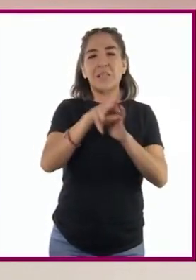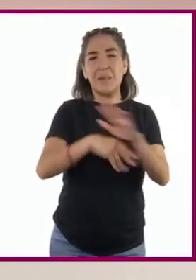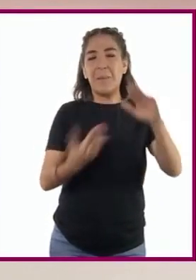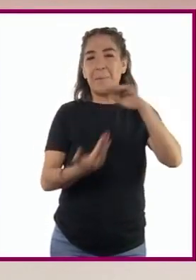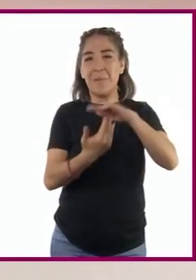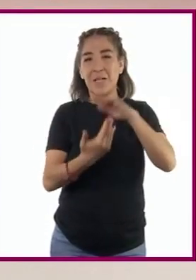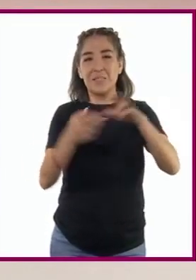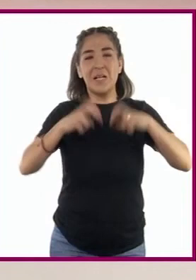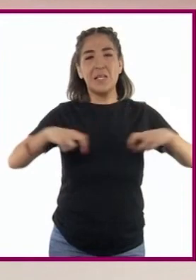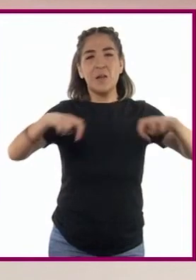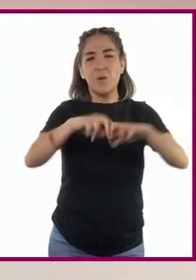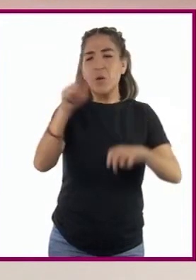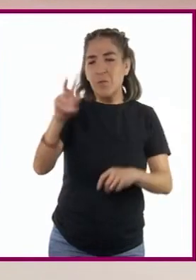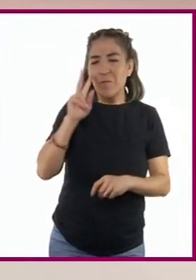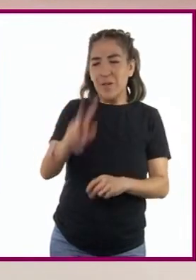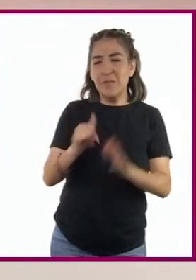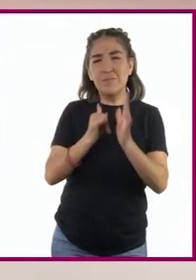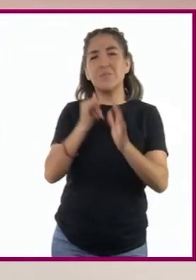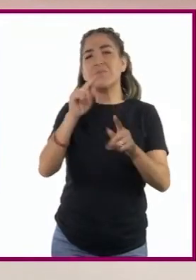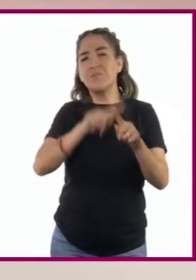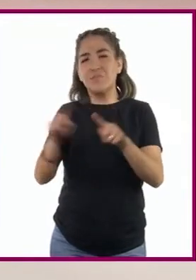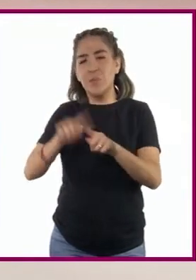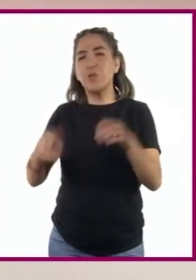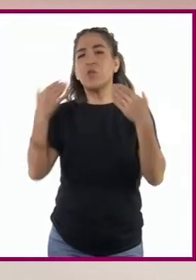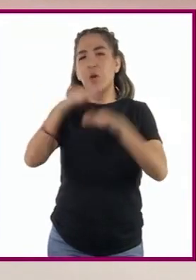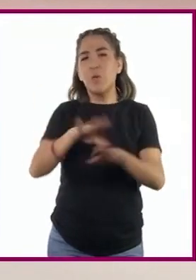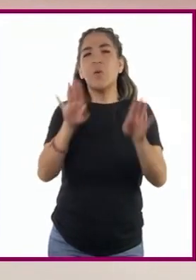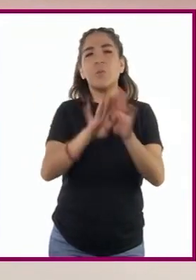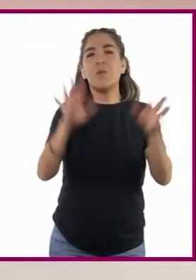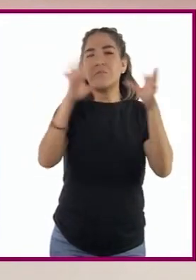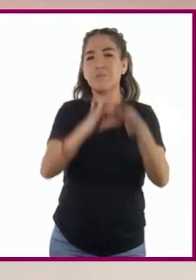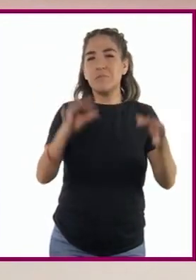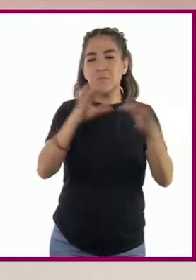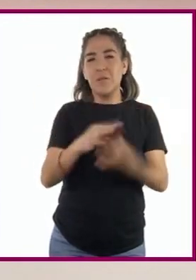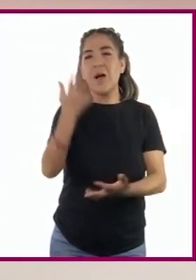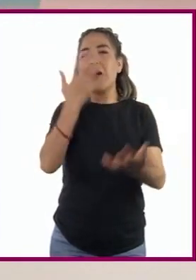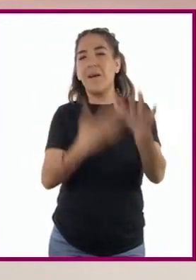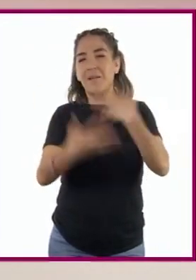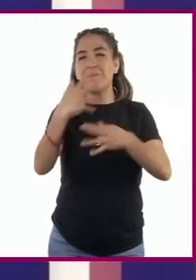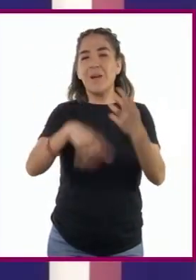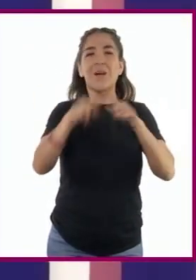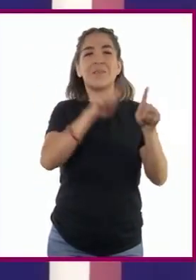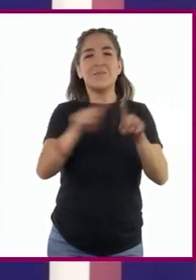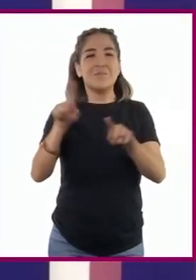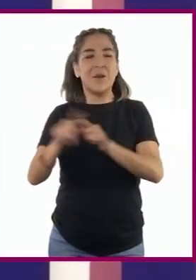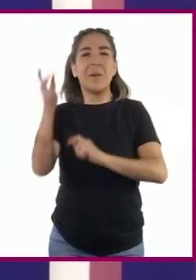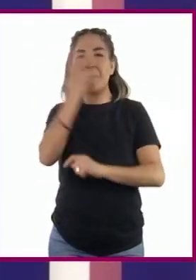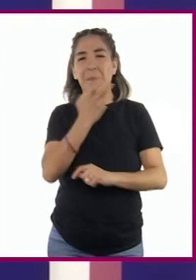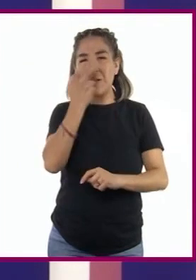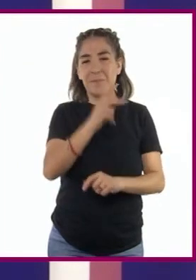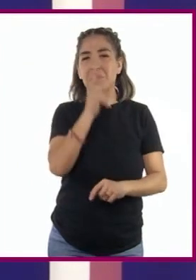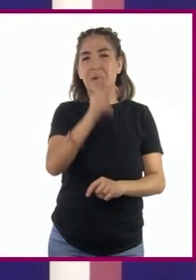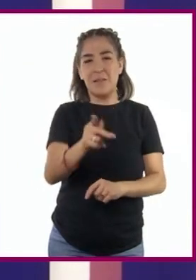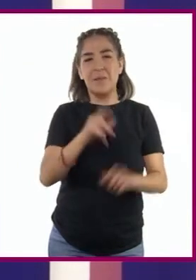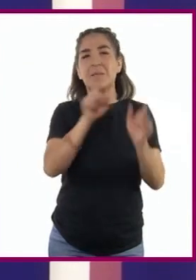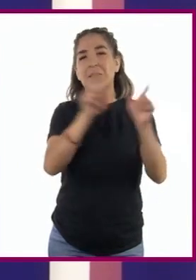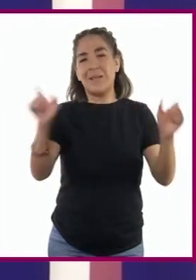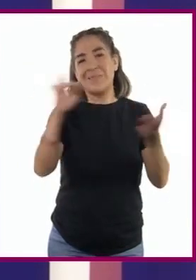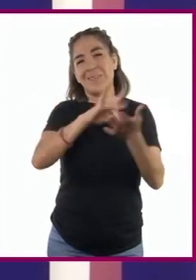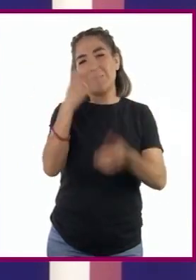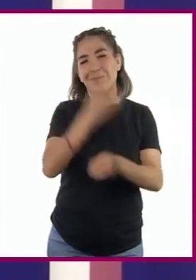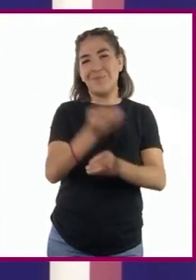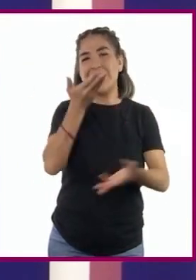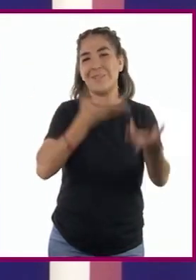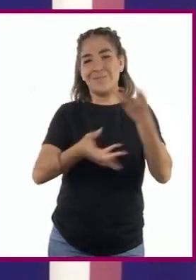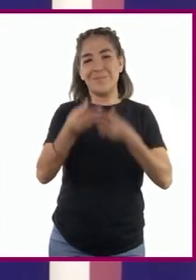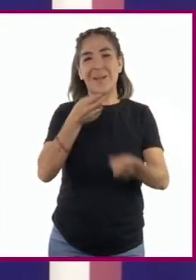redondas y observar el discurso que utilizan y la construcción verbal de las intervenciones. Gracias por compartir con nosotros esta